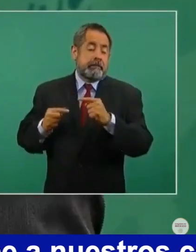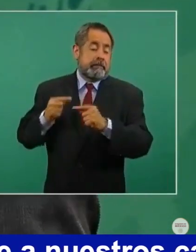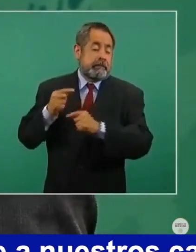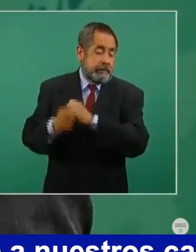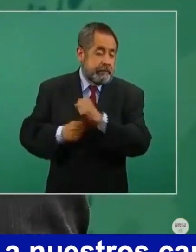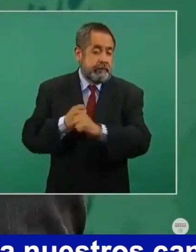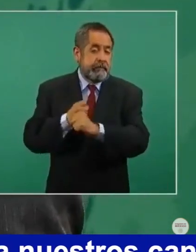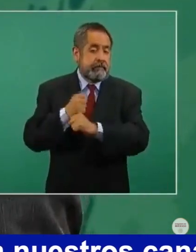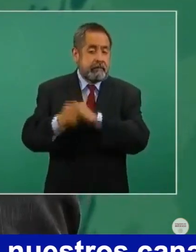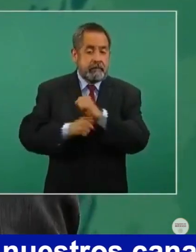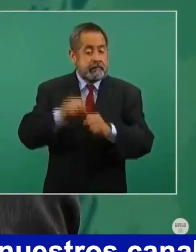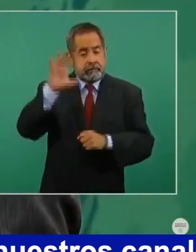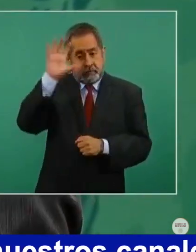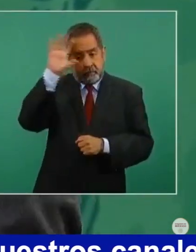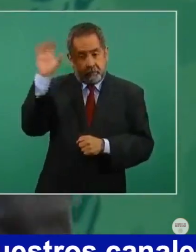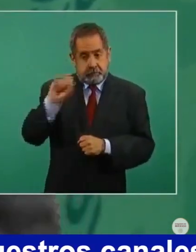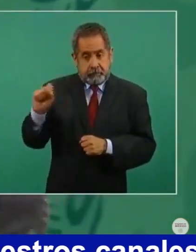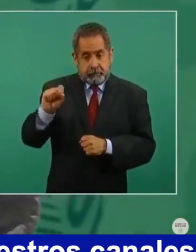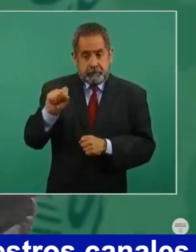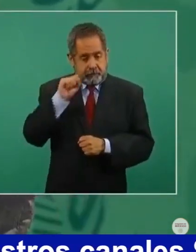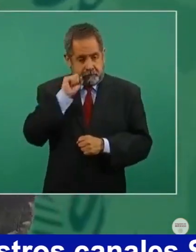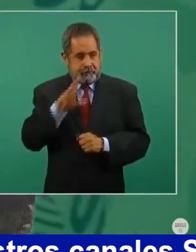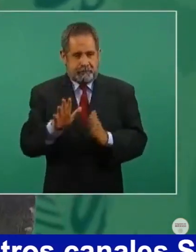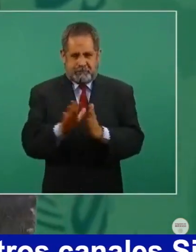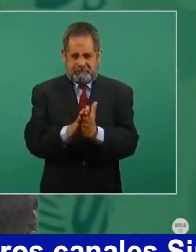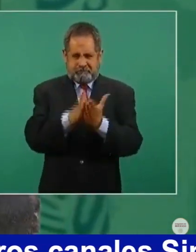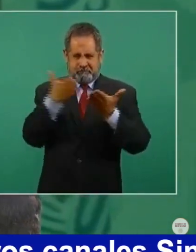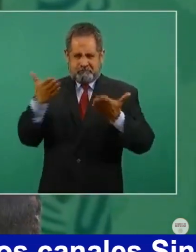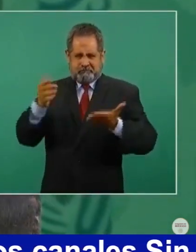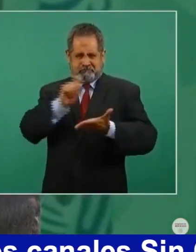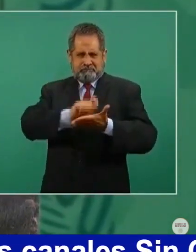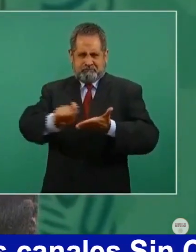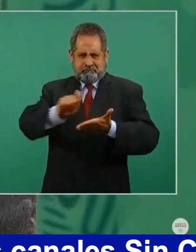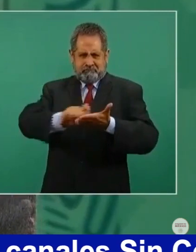plantea en los sentimientos a la nación